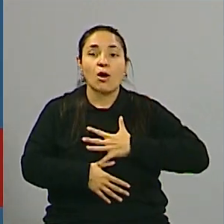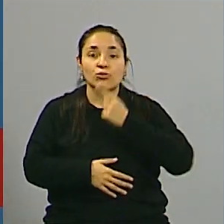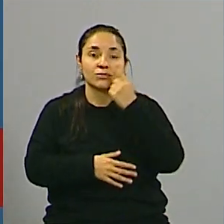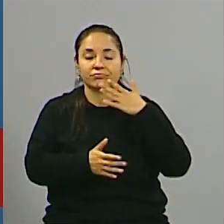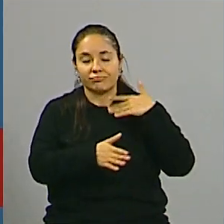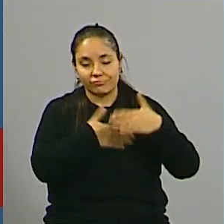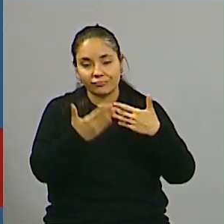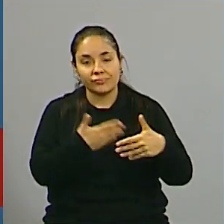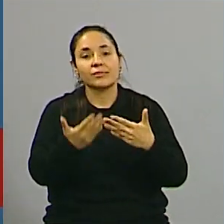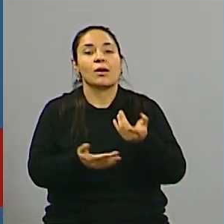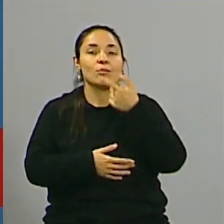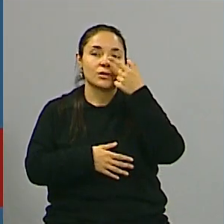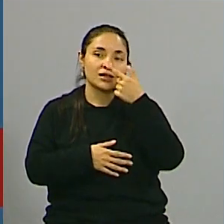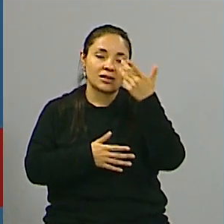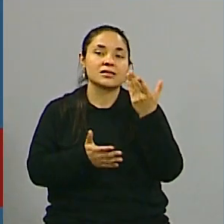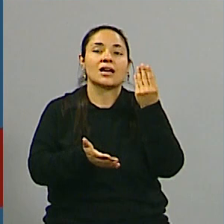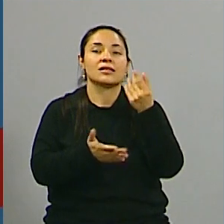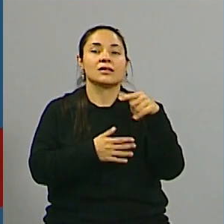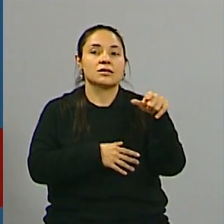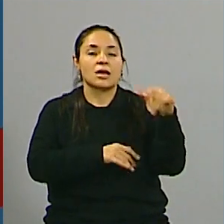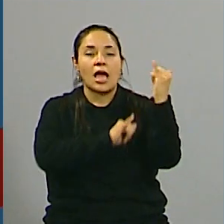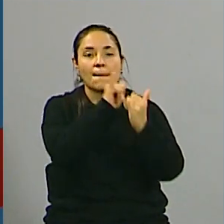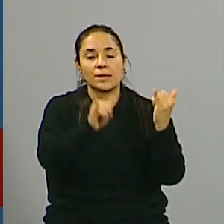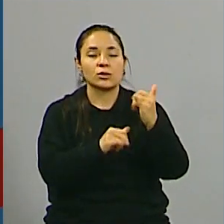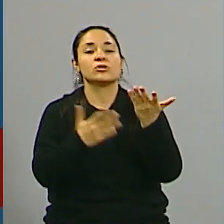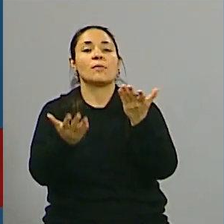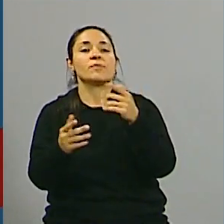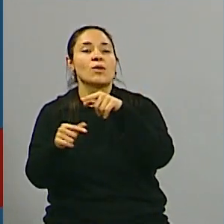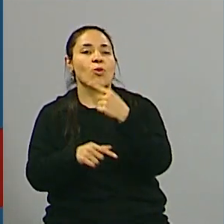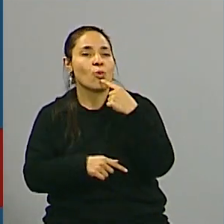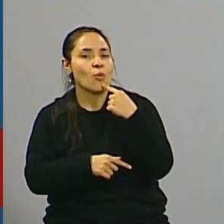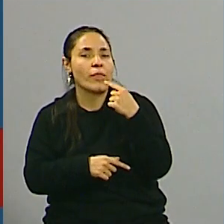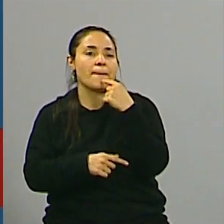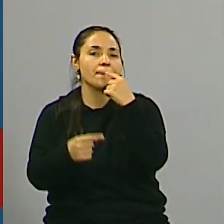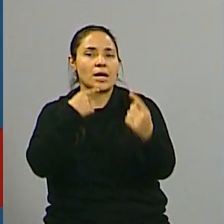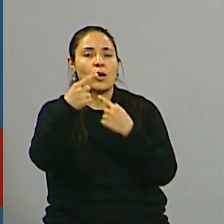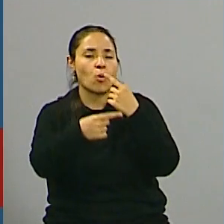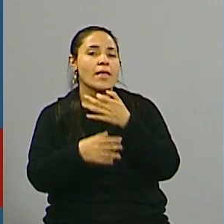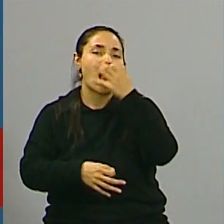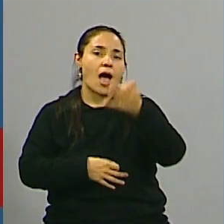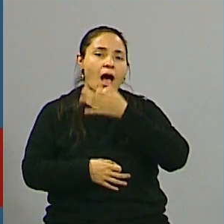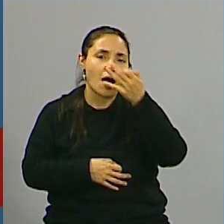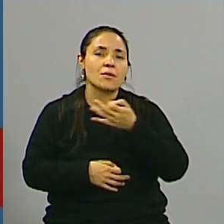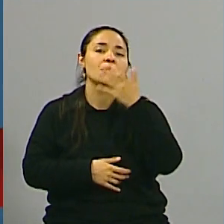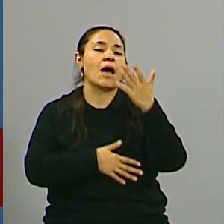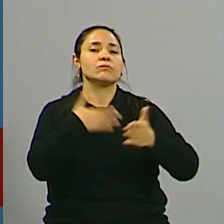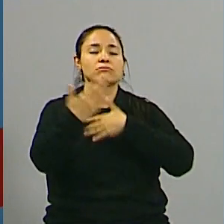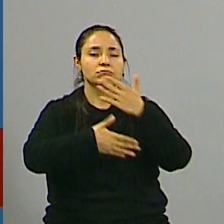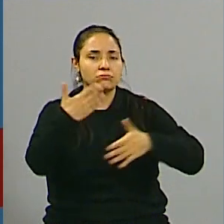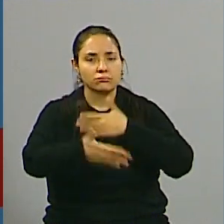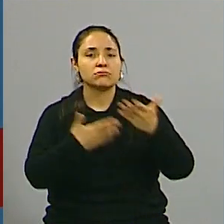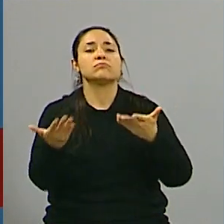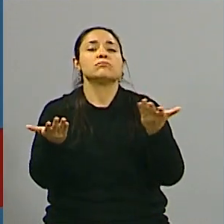aplicación también fue muy interesante, donde ellos podían volcar sus dudas, sus preguntas, o de manera oral también se han contestado. Se ha